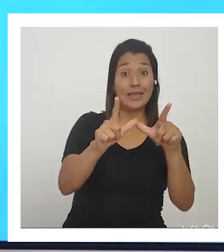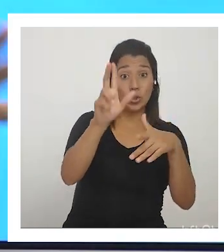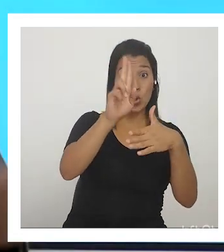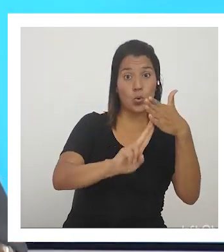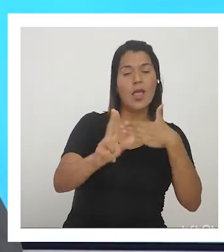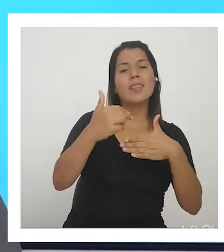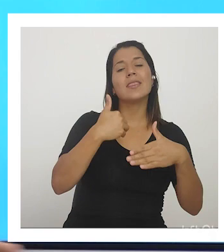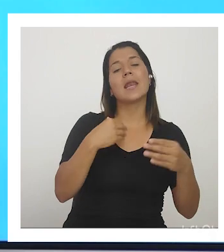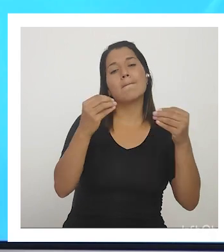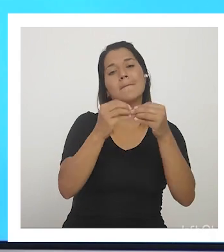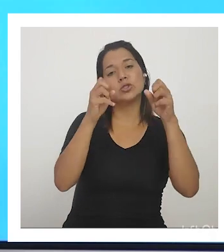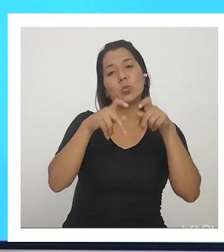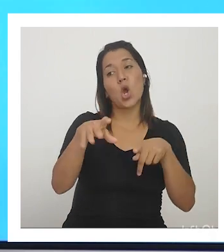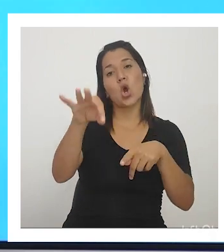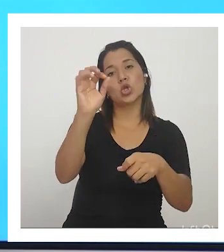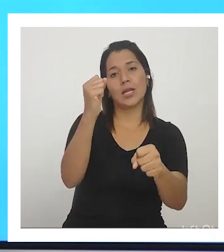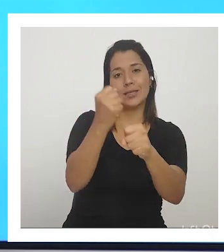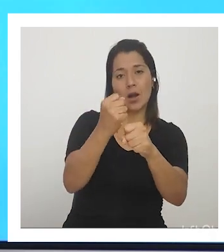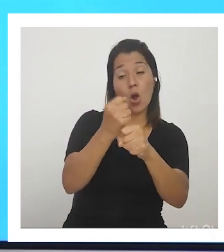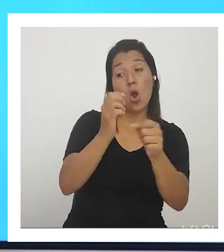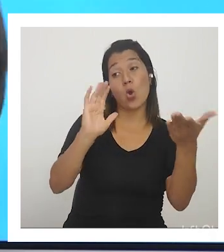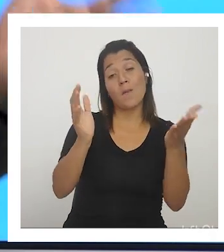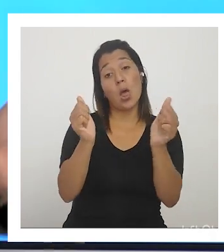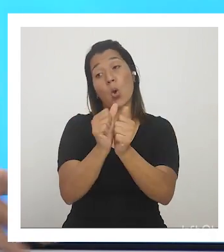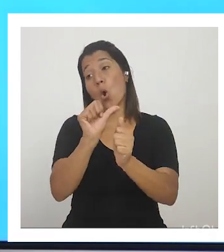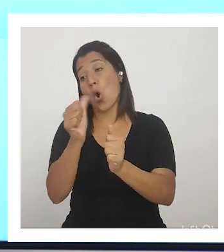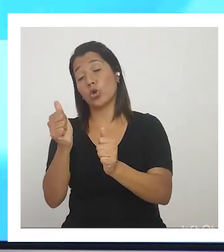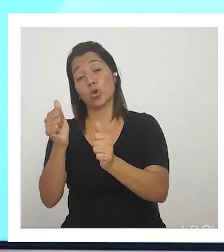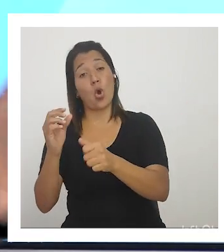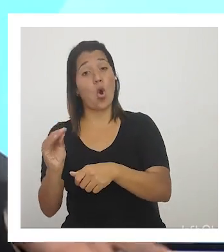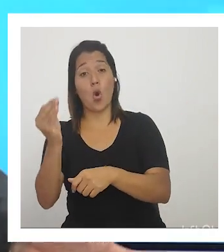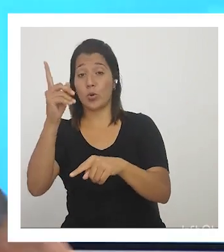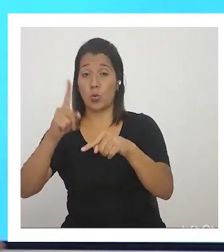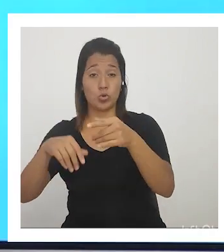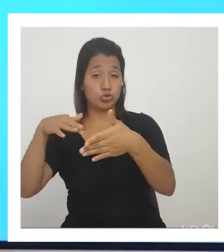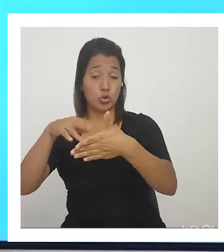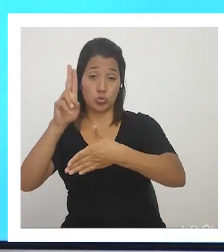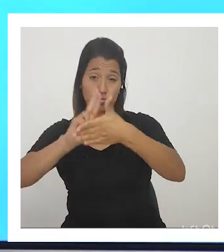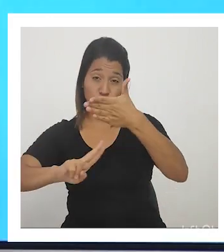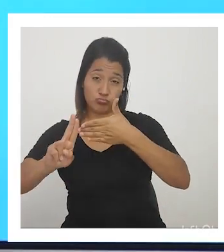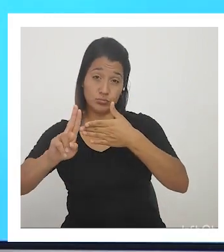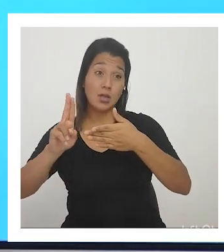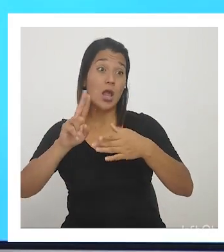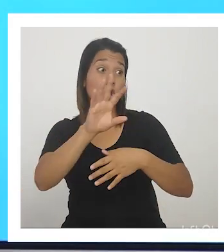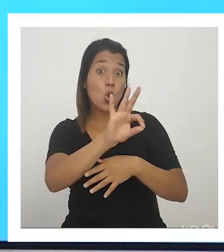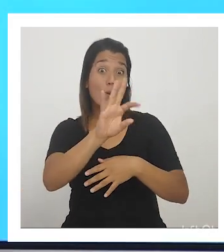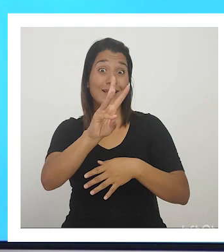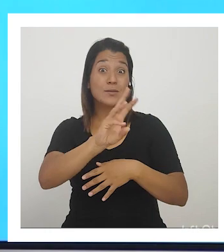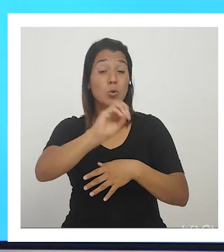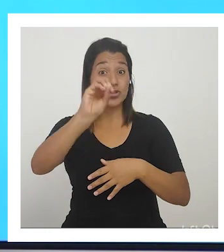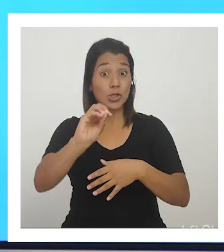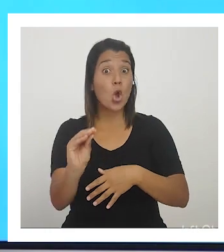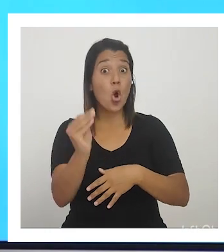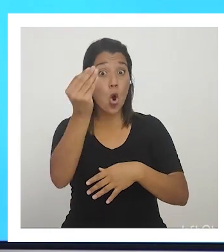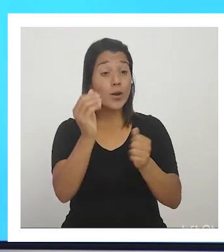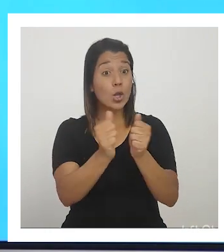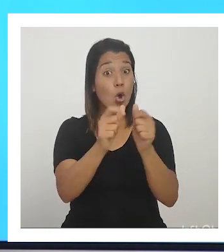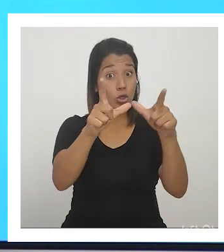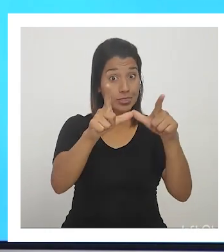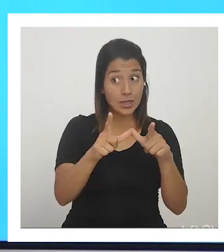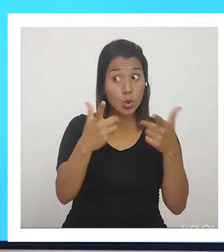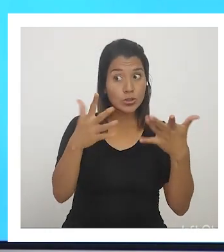que no tuvo esas posibilidades. Hasta en un 96% todos están trabajando. Así es que esta es una